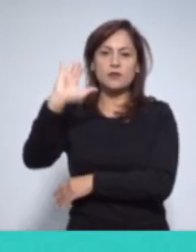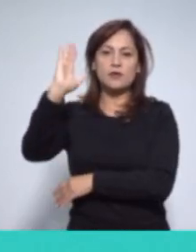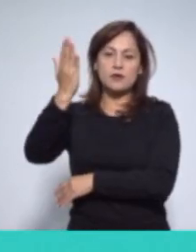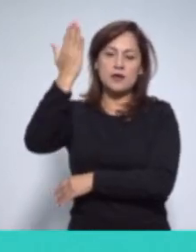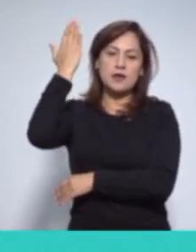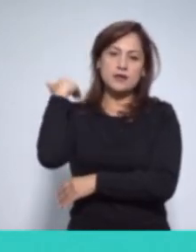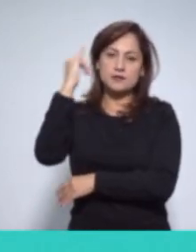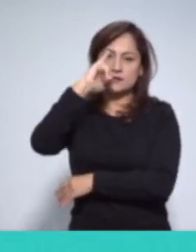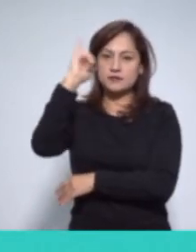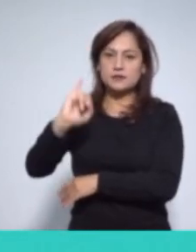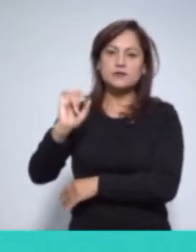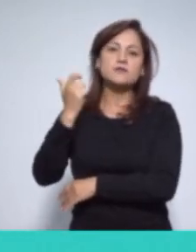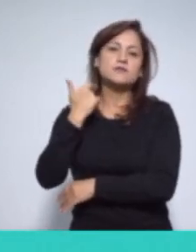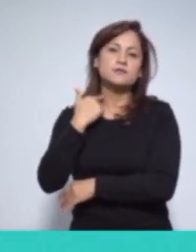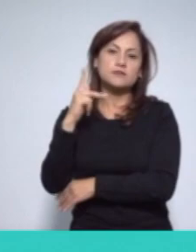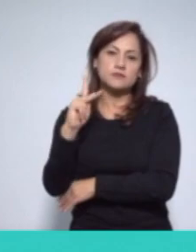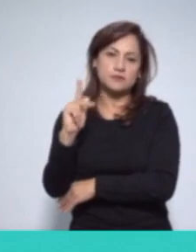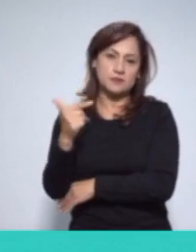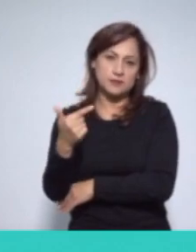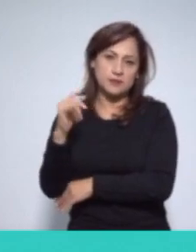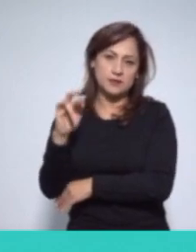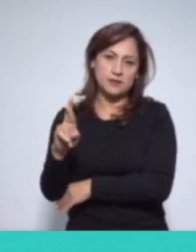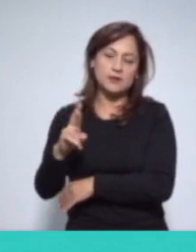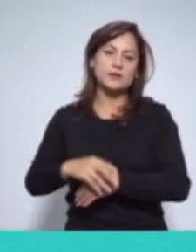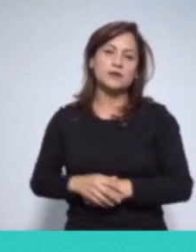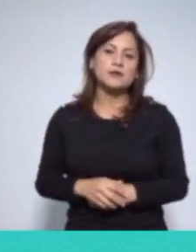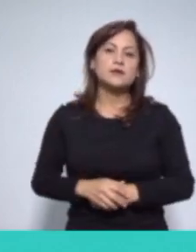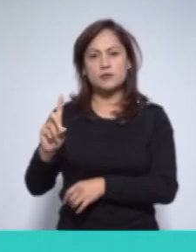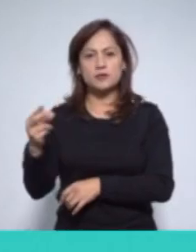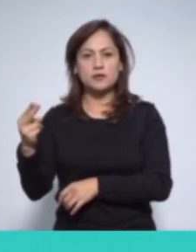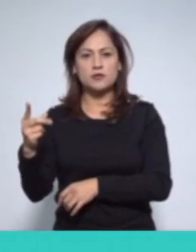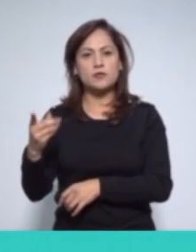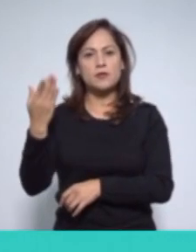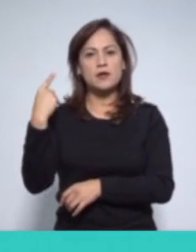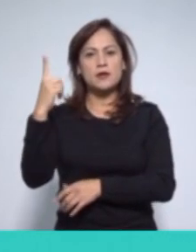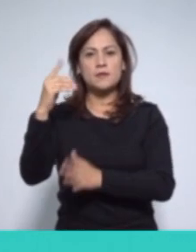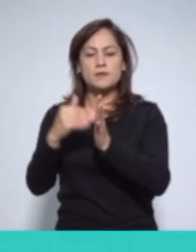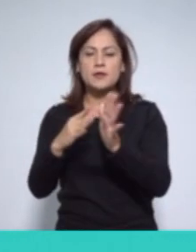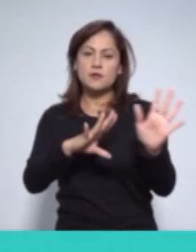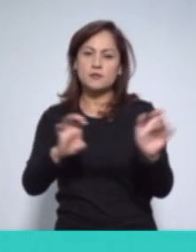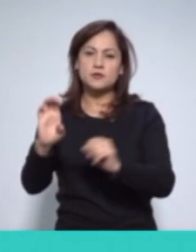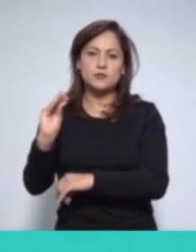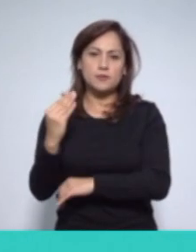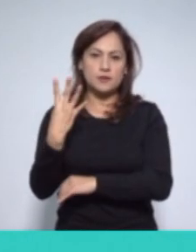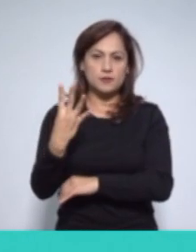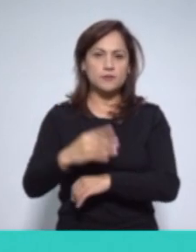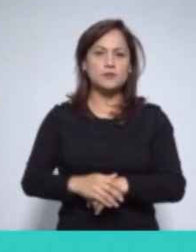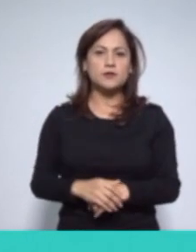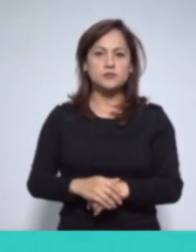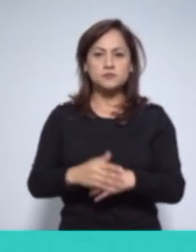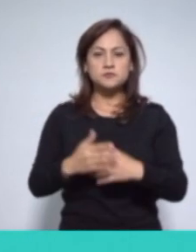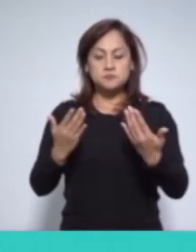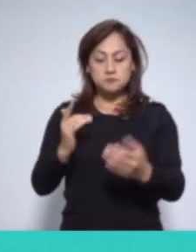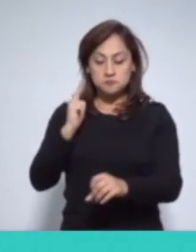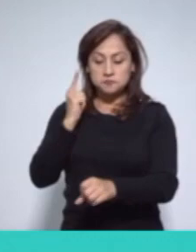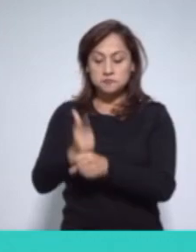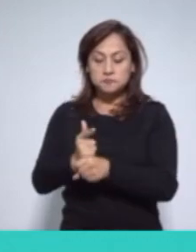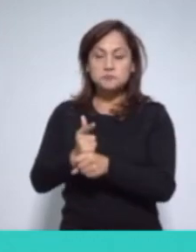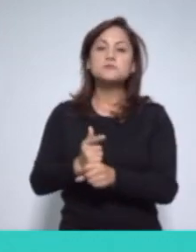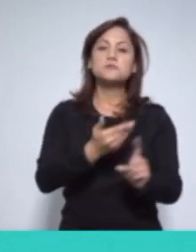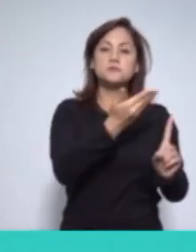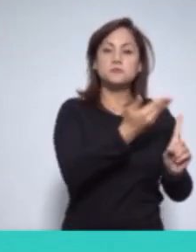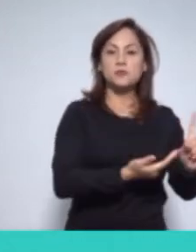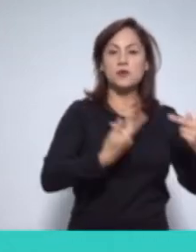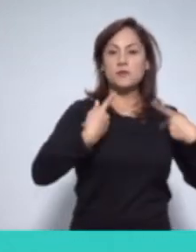que el comisionado Guerra Ford presentó para sustentar la resolución, se subrayó que conocer la información no solo daría cuenta de la capacidad que el titular de la